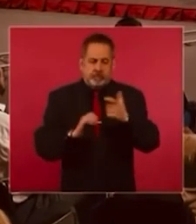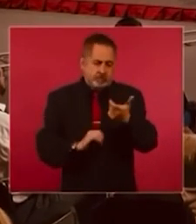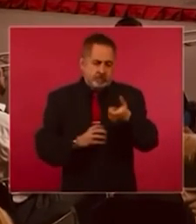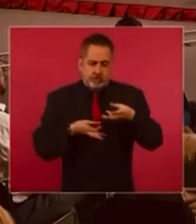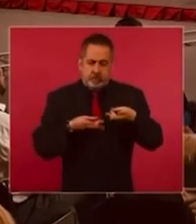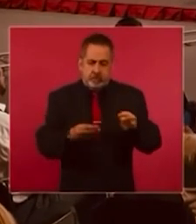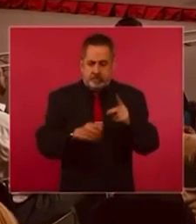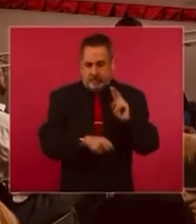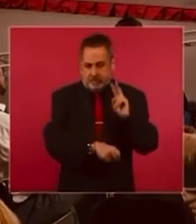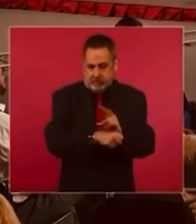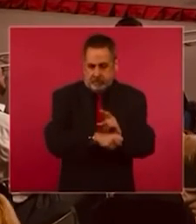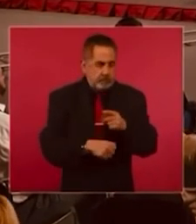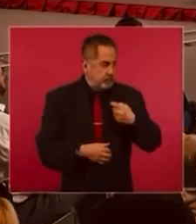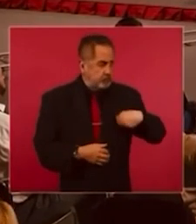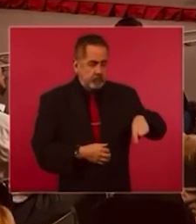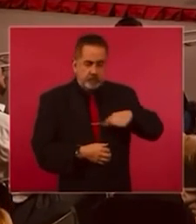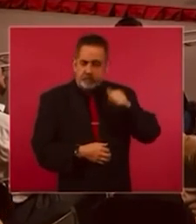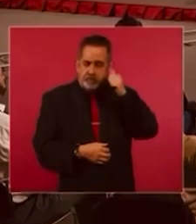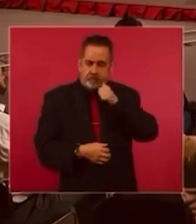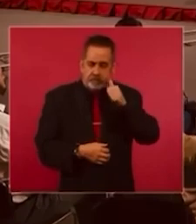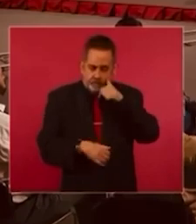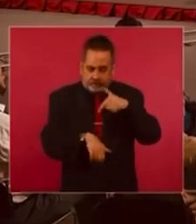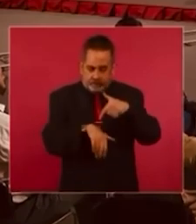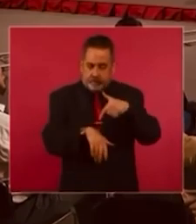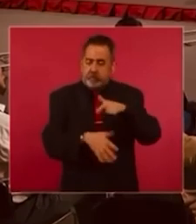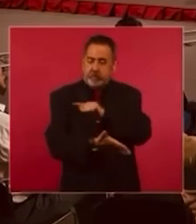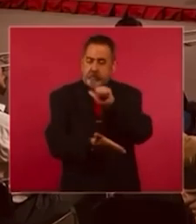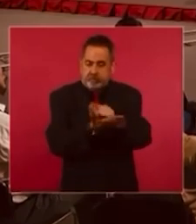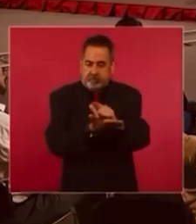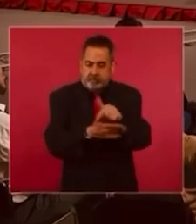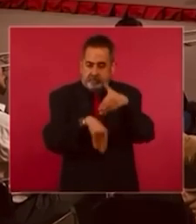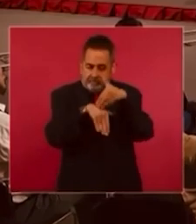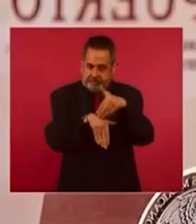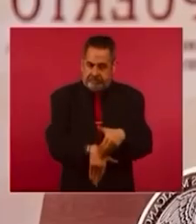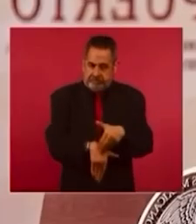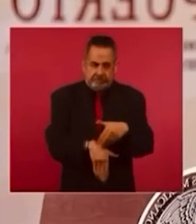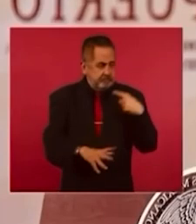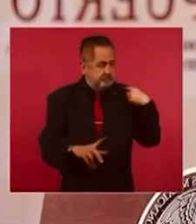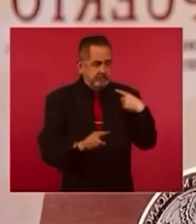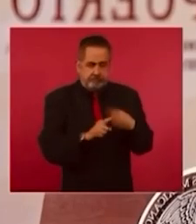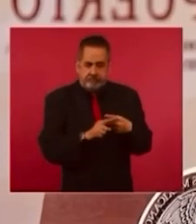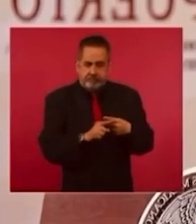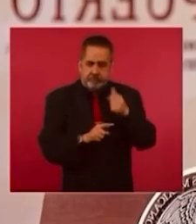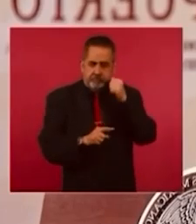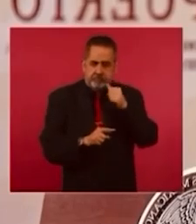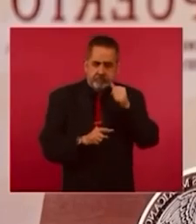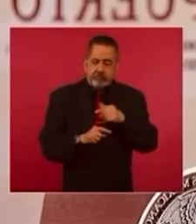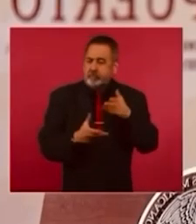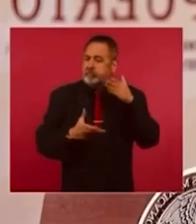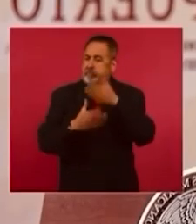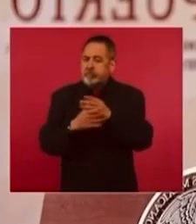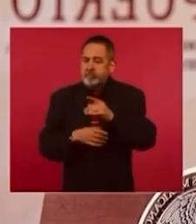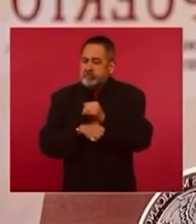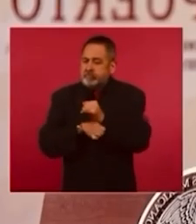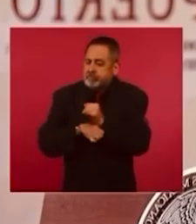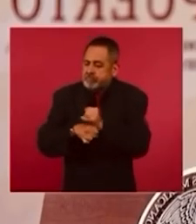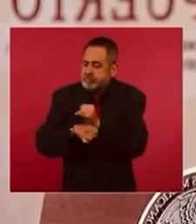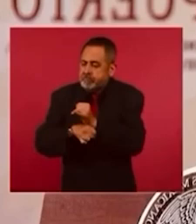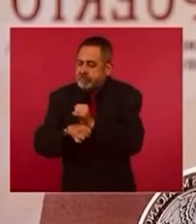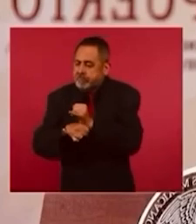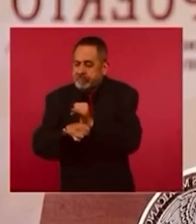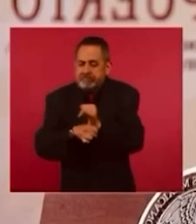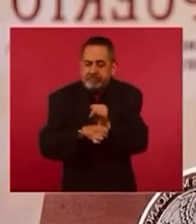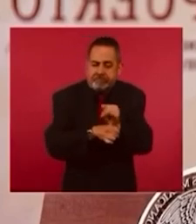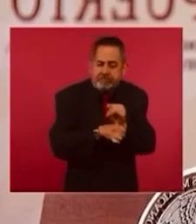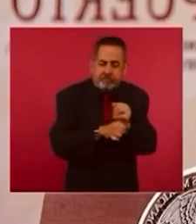que desapareció en 2013 en la conferencia presidencial Martínez explicó que en el SAT no Se revisan las situaciones